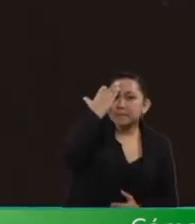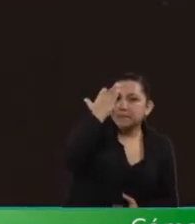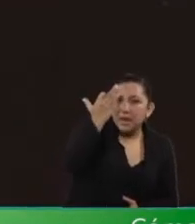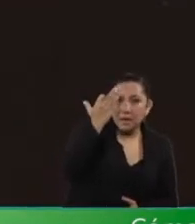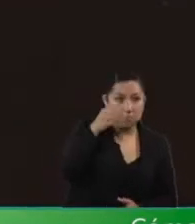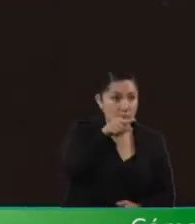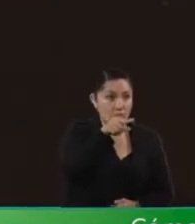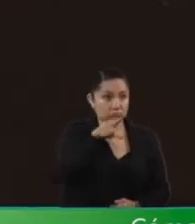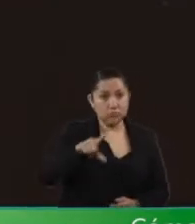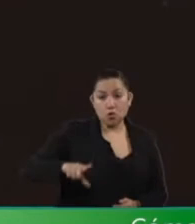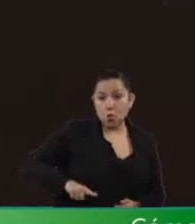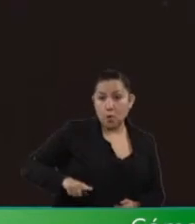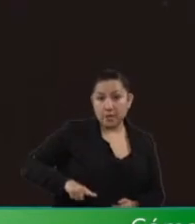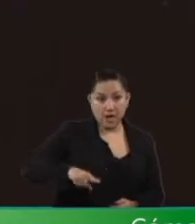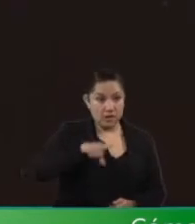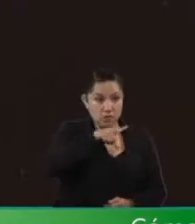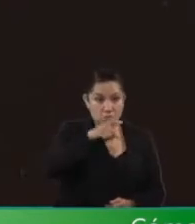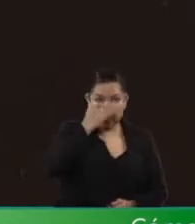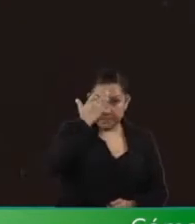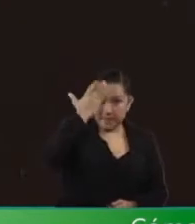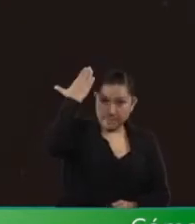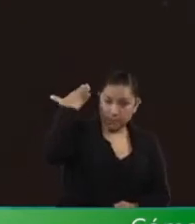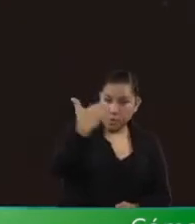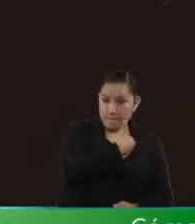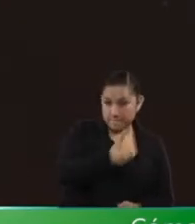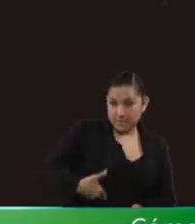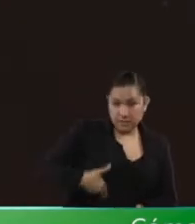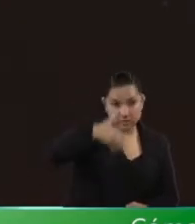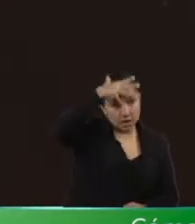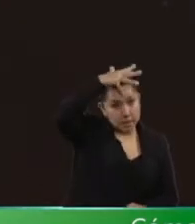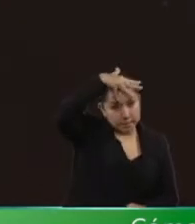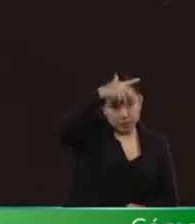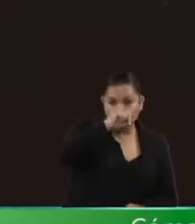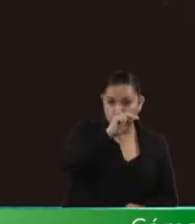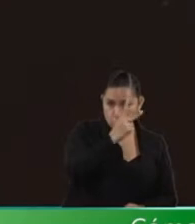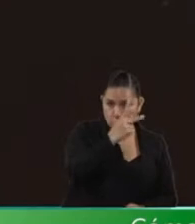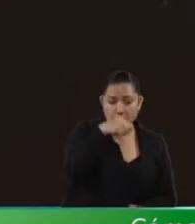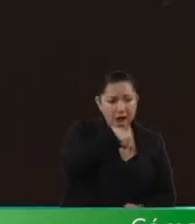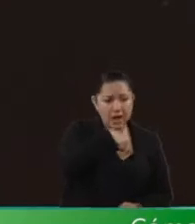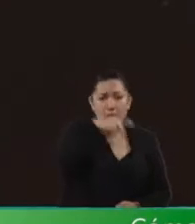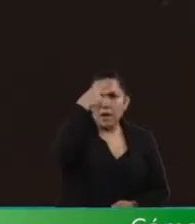cambio de nada. Y aunque haya reclamos en las mañaneras,